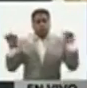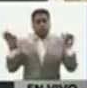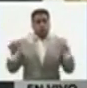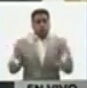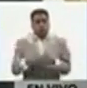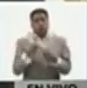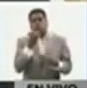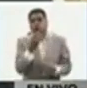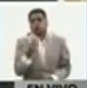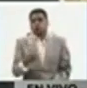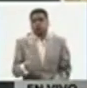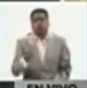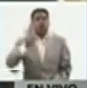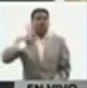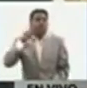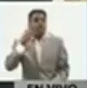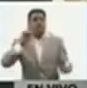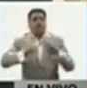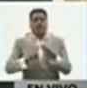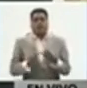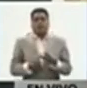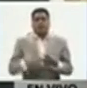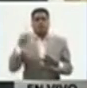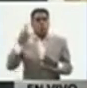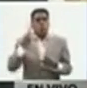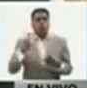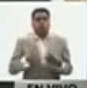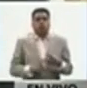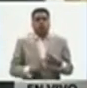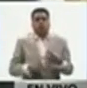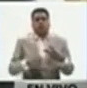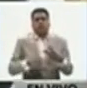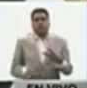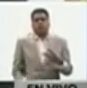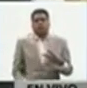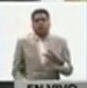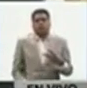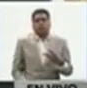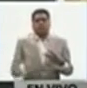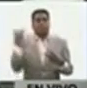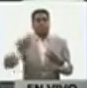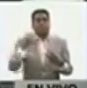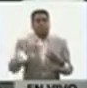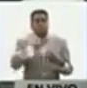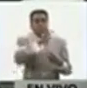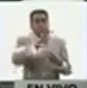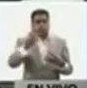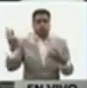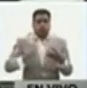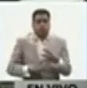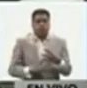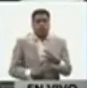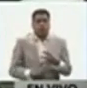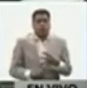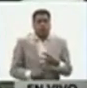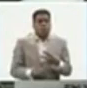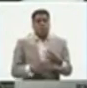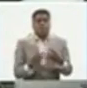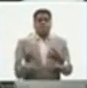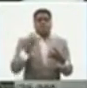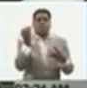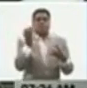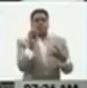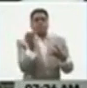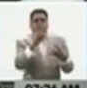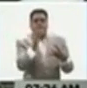país que más usa Facebook, es el país que más aporta, digamos, en tráfico. Aquí el tráfico de datos a través de los teléfonos está creciendo 80% anual.